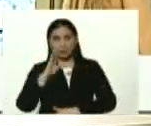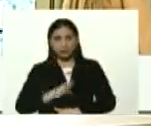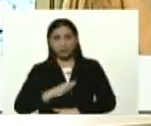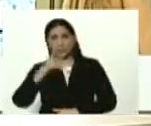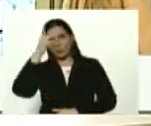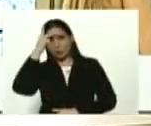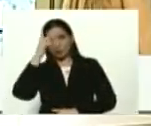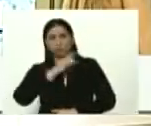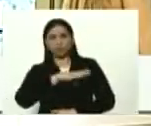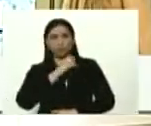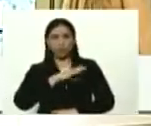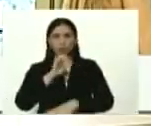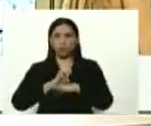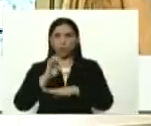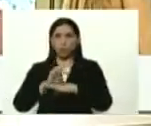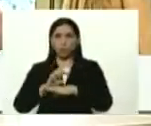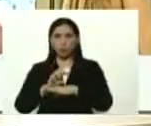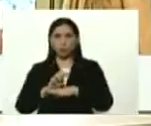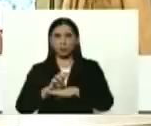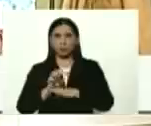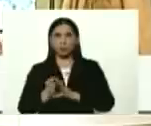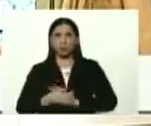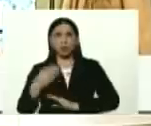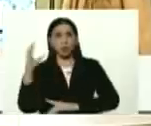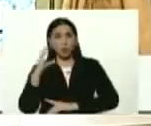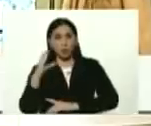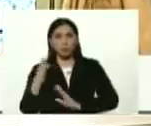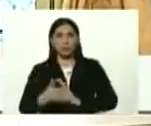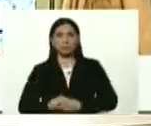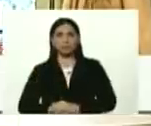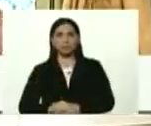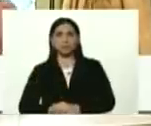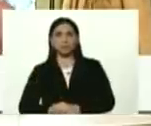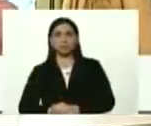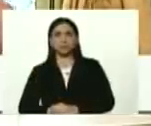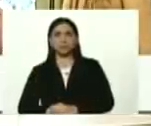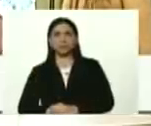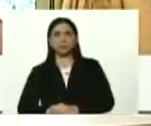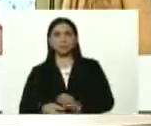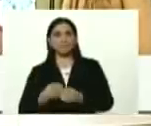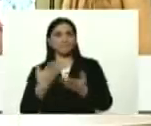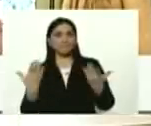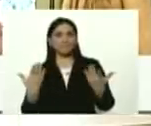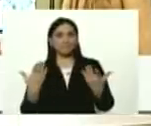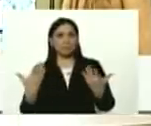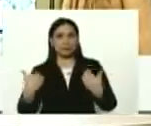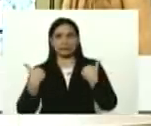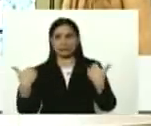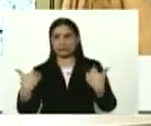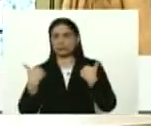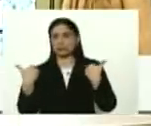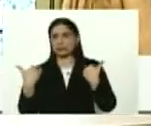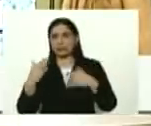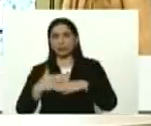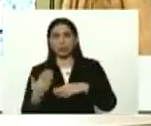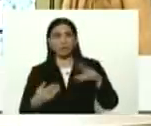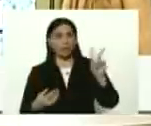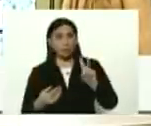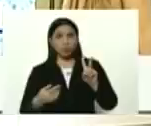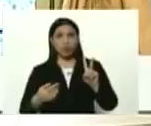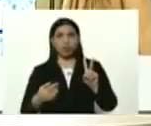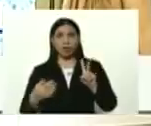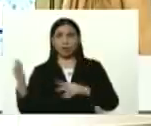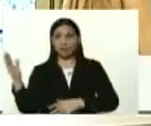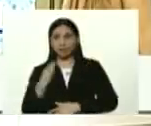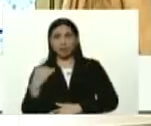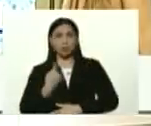de Ecuador y de Colombia. Y eso ha impactado, porque Venezuela está recibiendo el